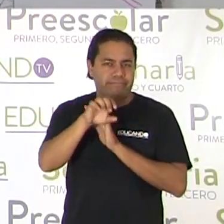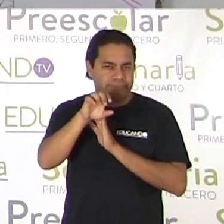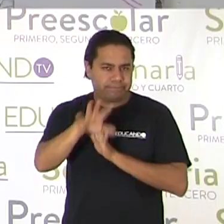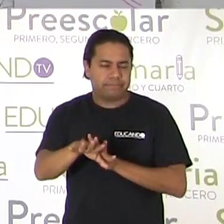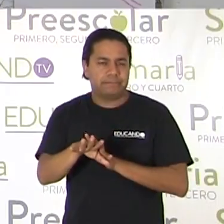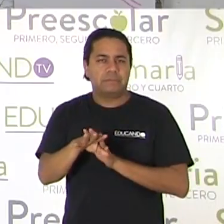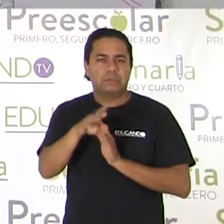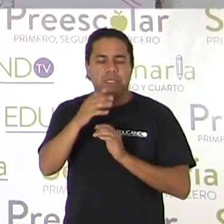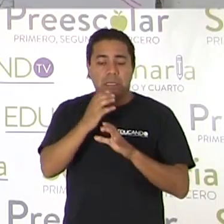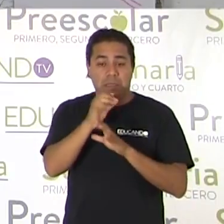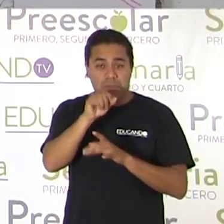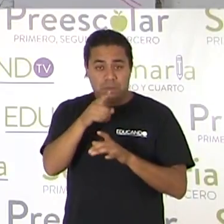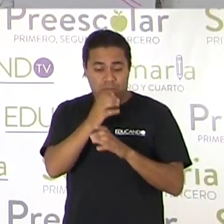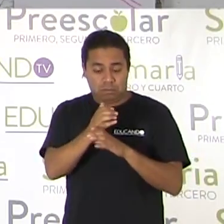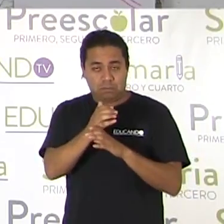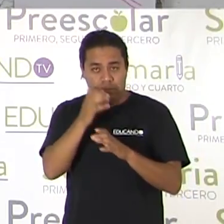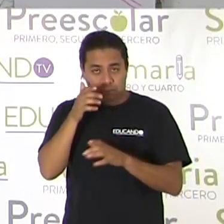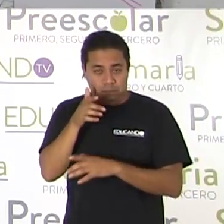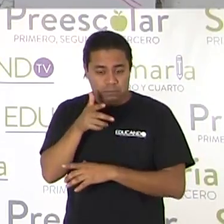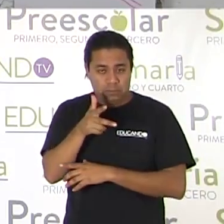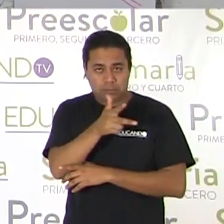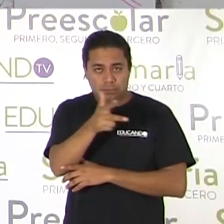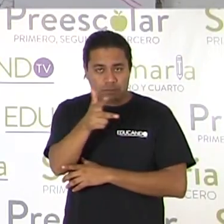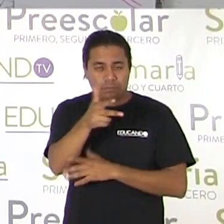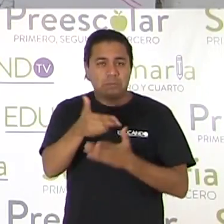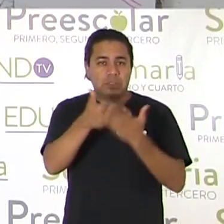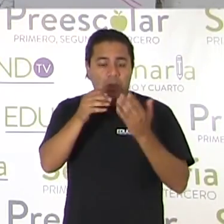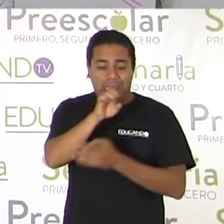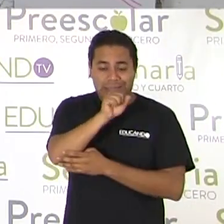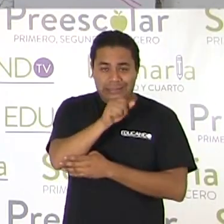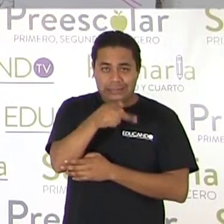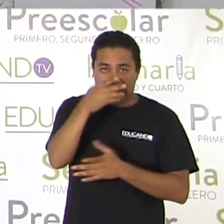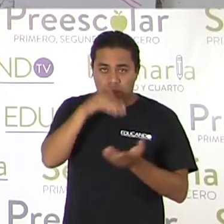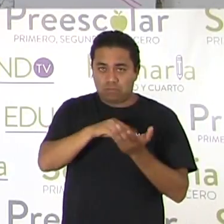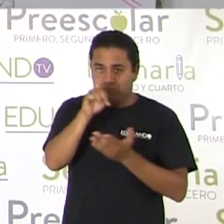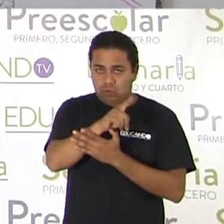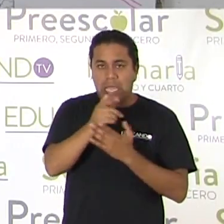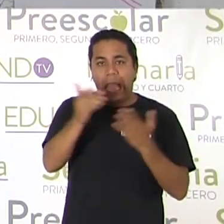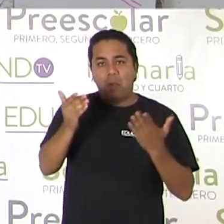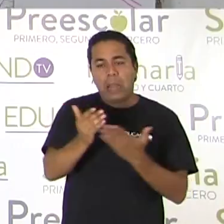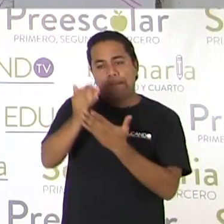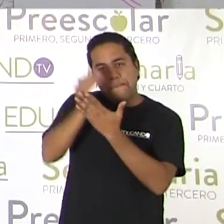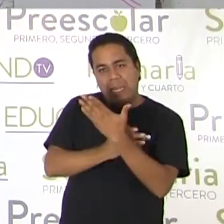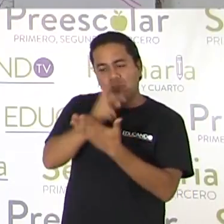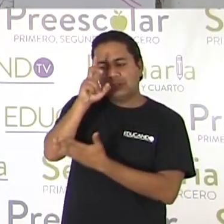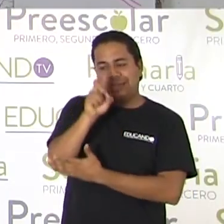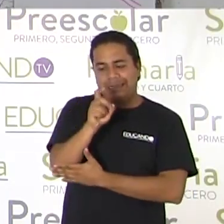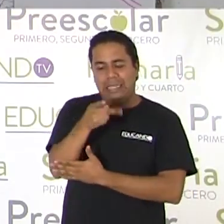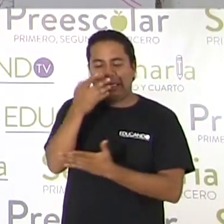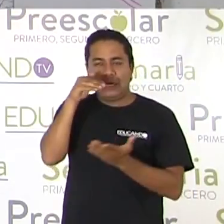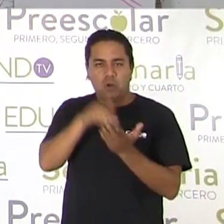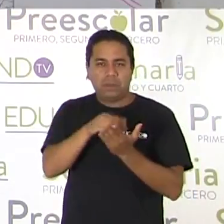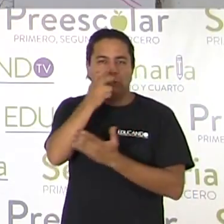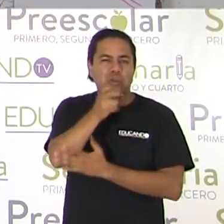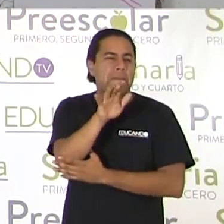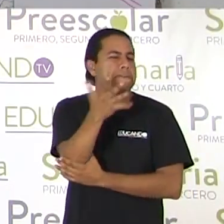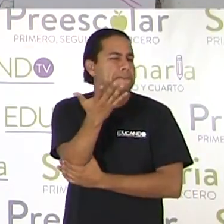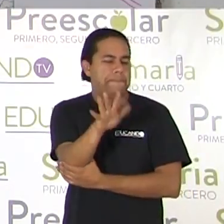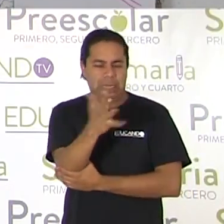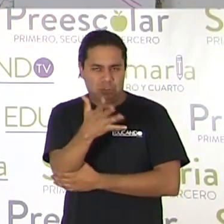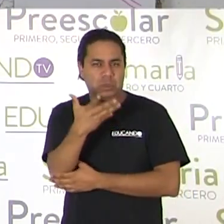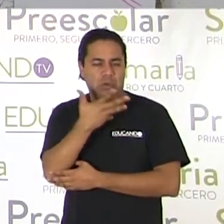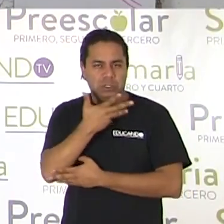el autobús ahora recorre no 60 kilómetros, si recorre 30 kilómetros, que serían aproximadamente